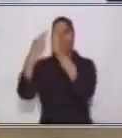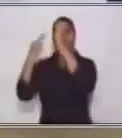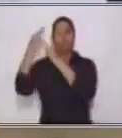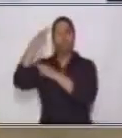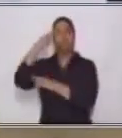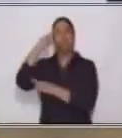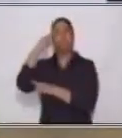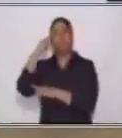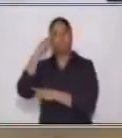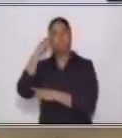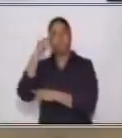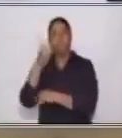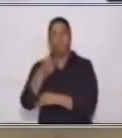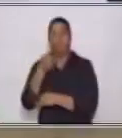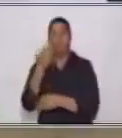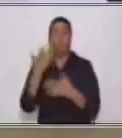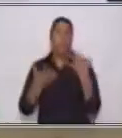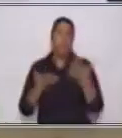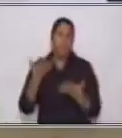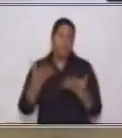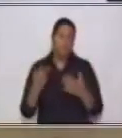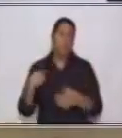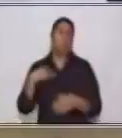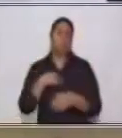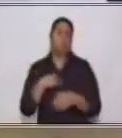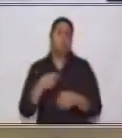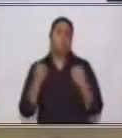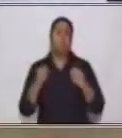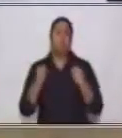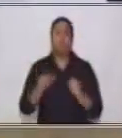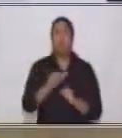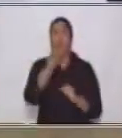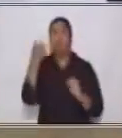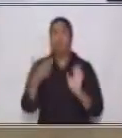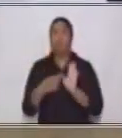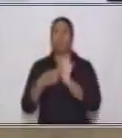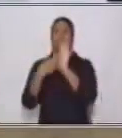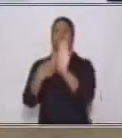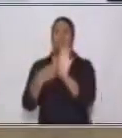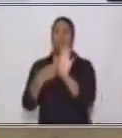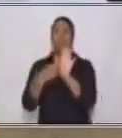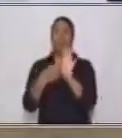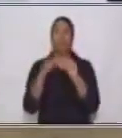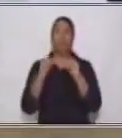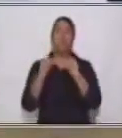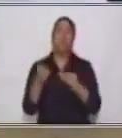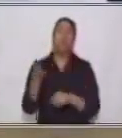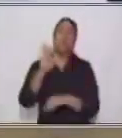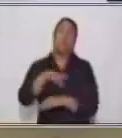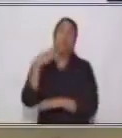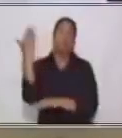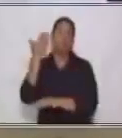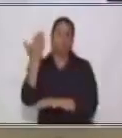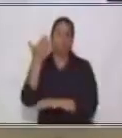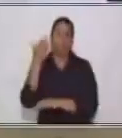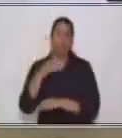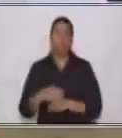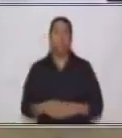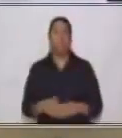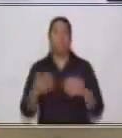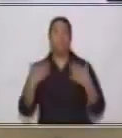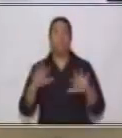hagamos alguna otra propuesta o alguna exposición. Entonces ya para